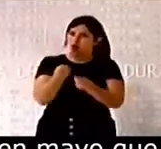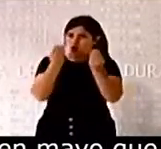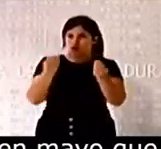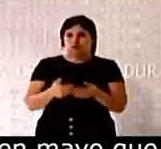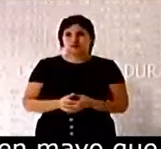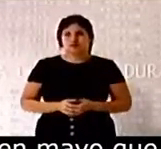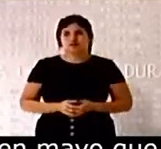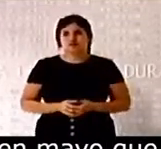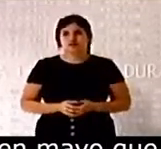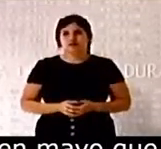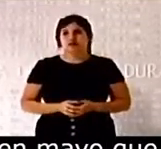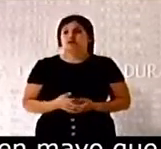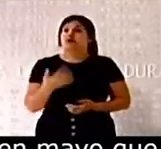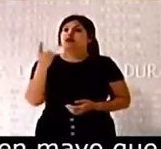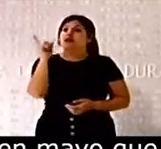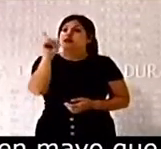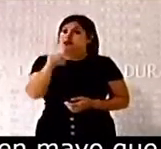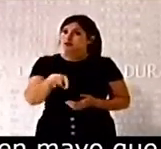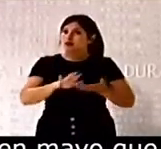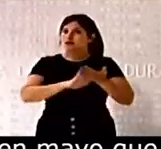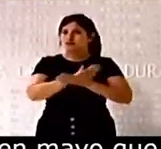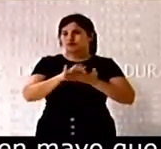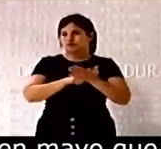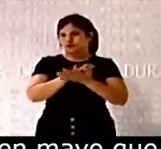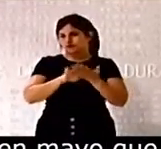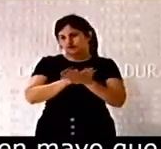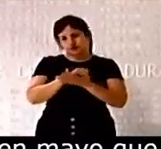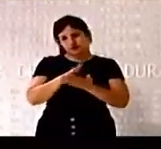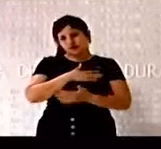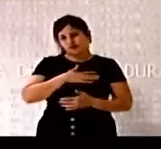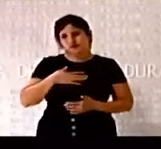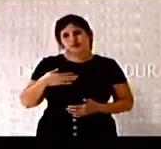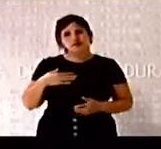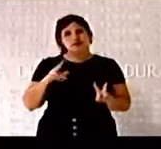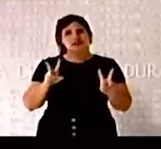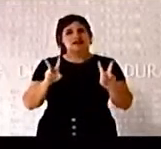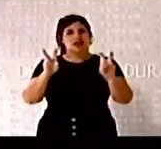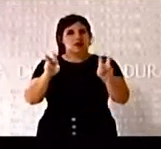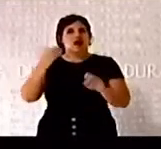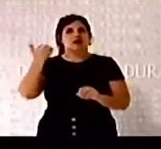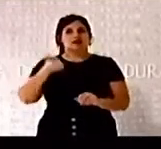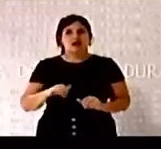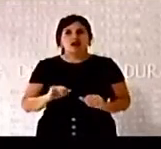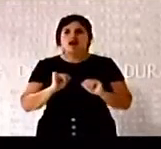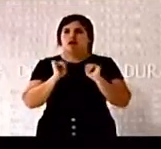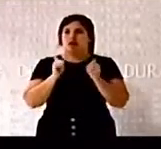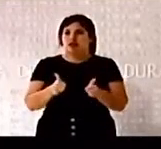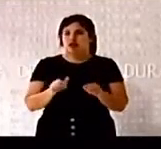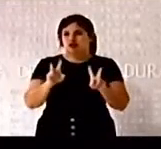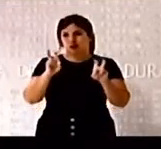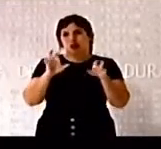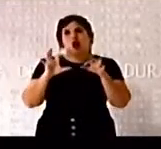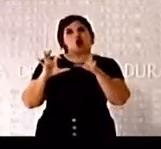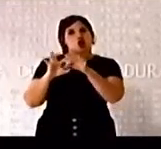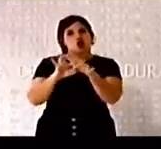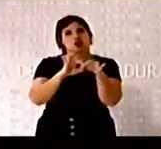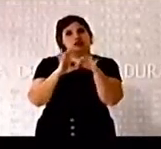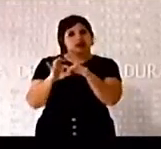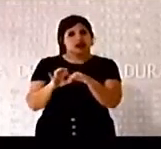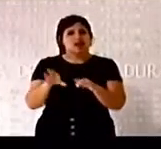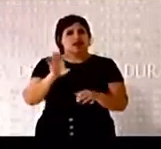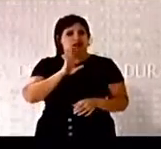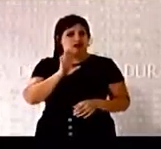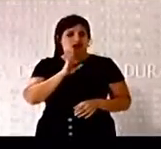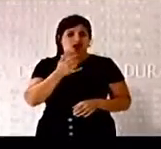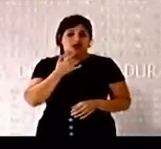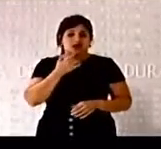Y luego comentarles también que ya estamos con la logística, como les dije que a mitad de